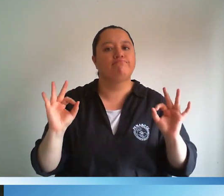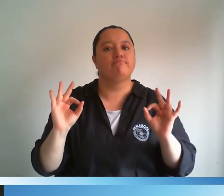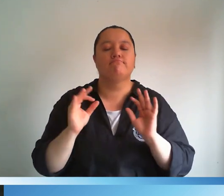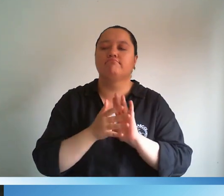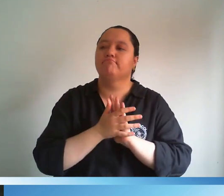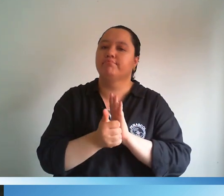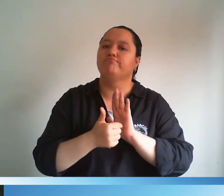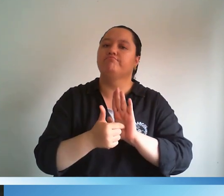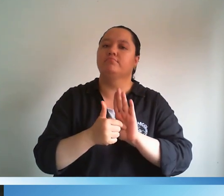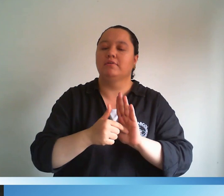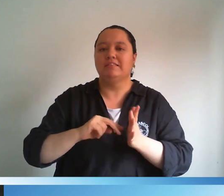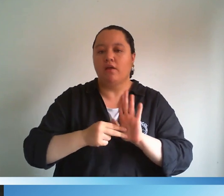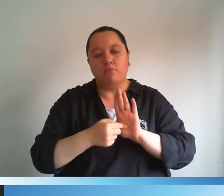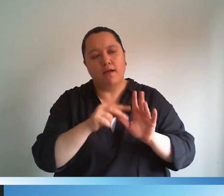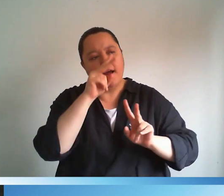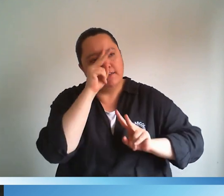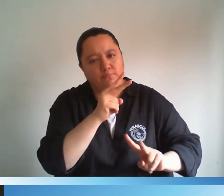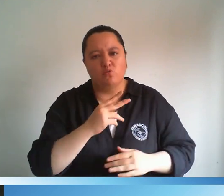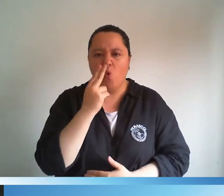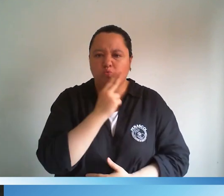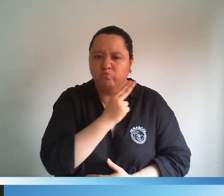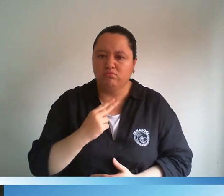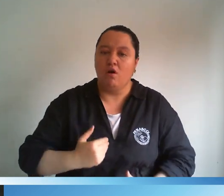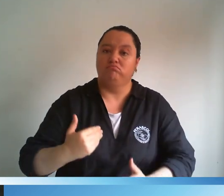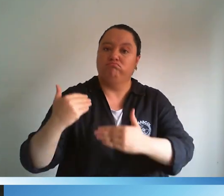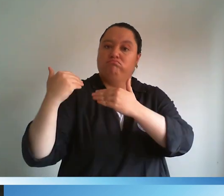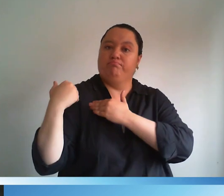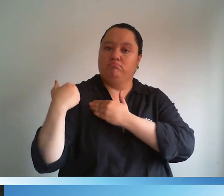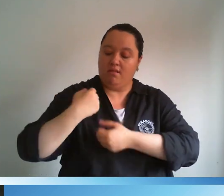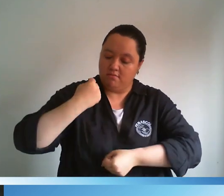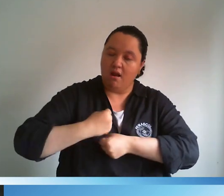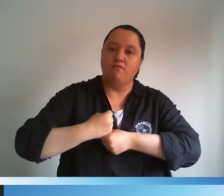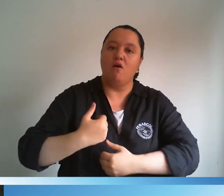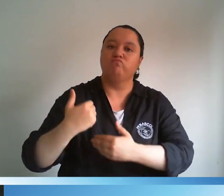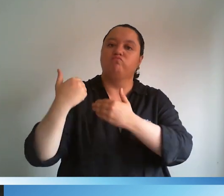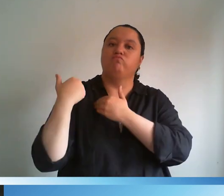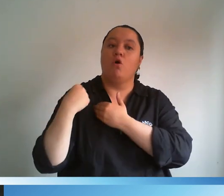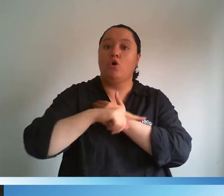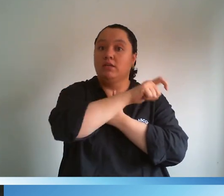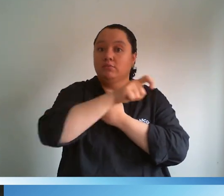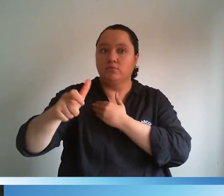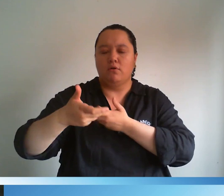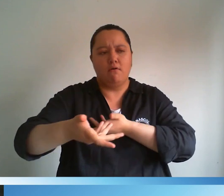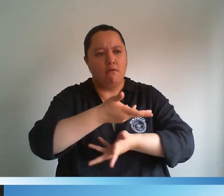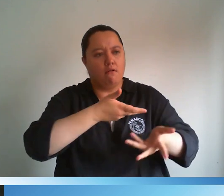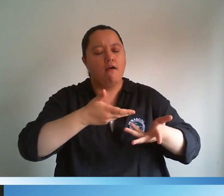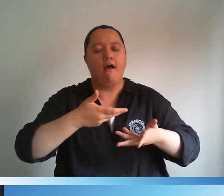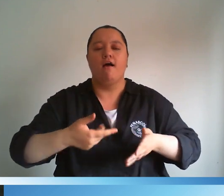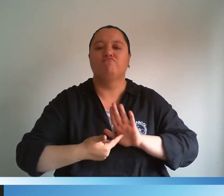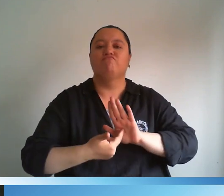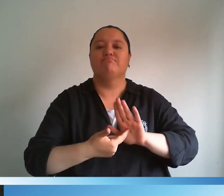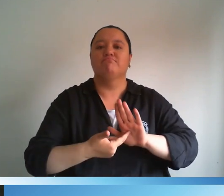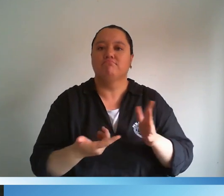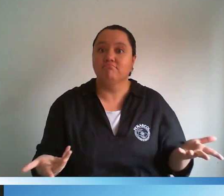virtud que demuestra respeto, compromiso, responsabilidad con nuestro trabajo y con los demás.